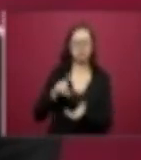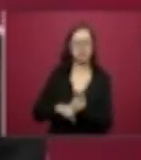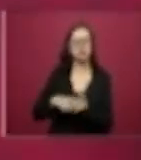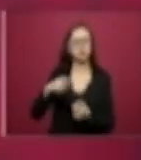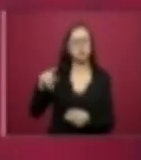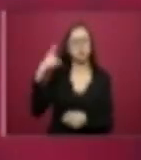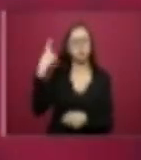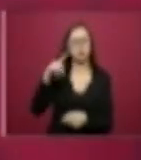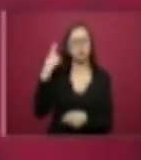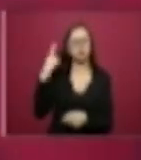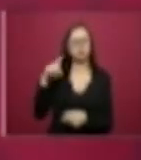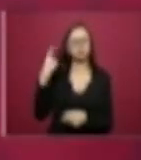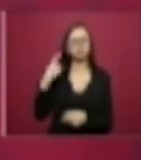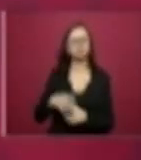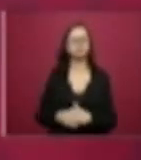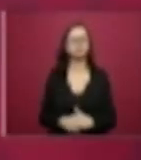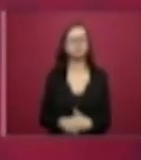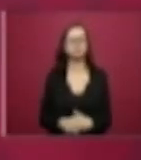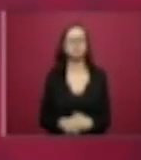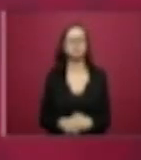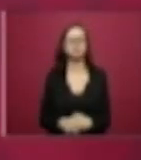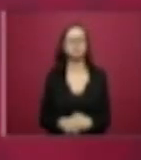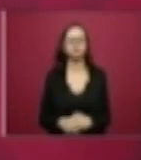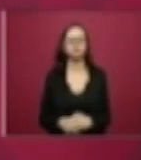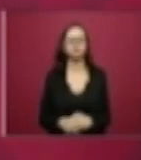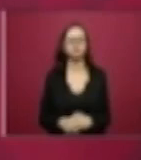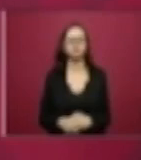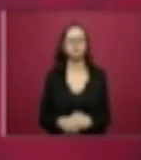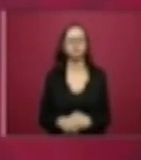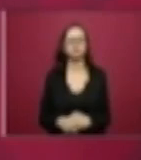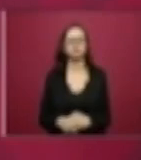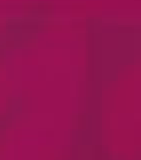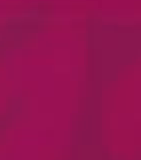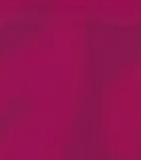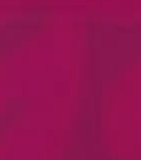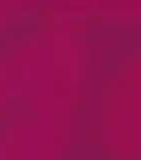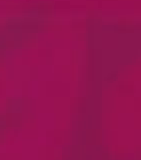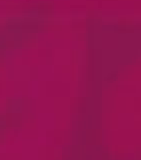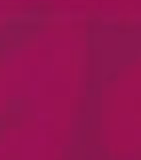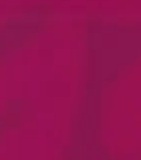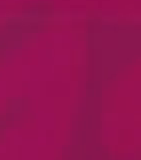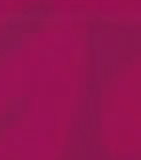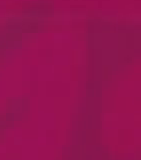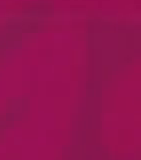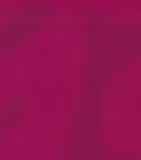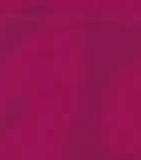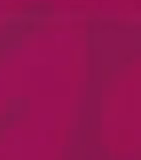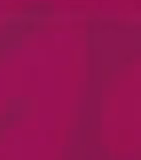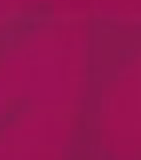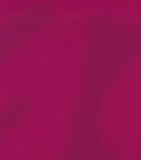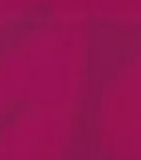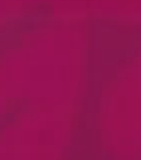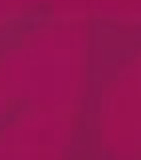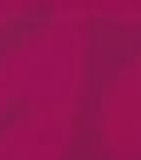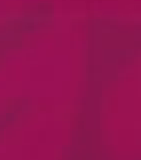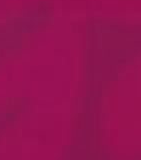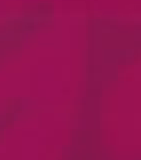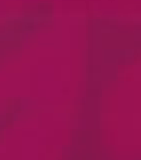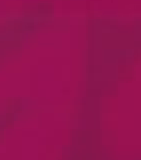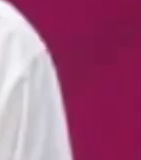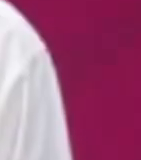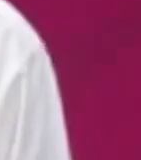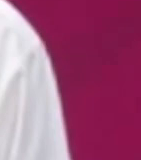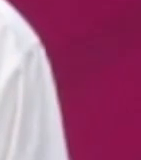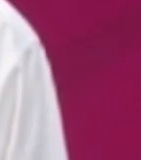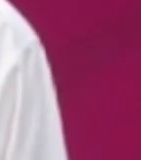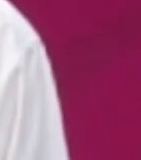estaba refiriendo en esto tecnología autonómico de joel salieron a secretar el ex secretario de hacienda pedro hacia dónde salió